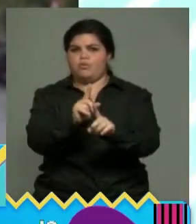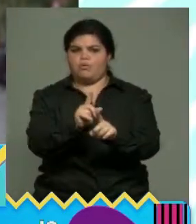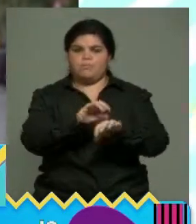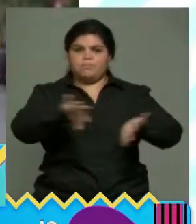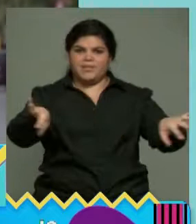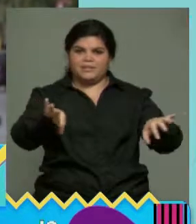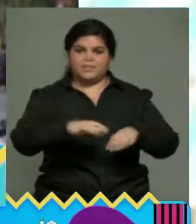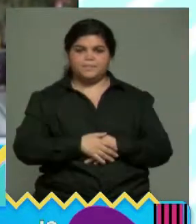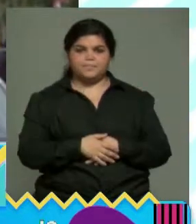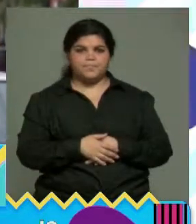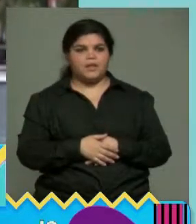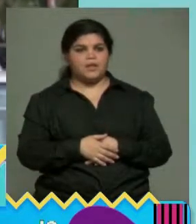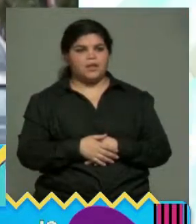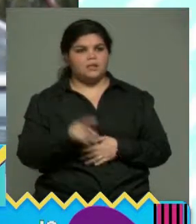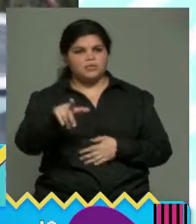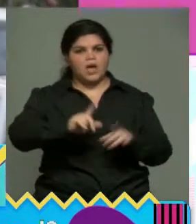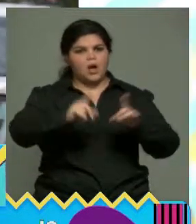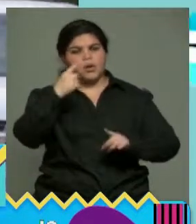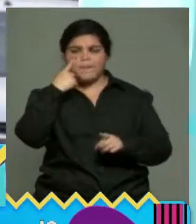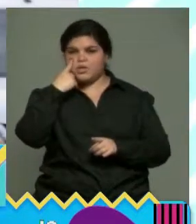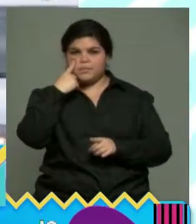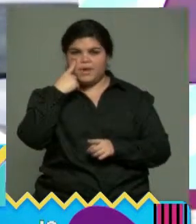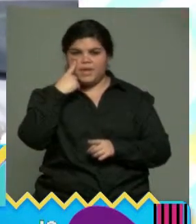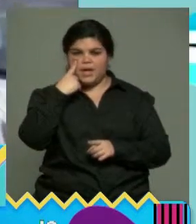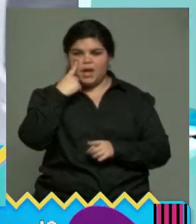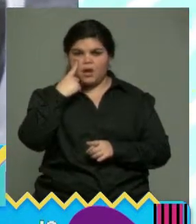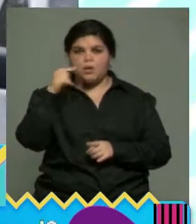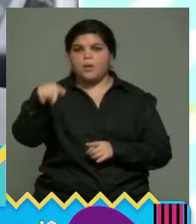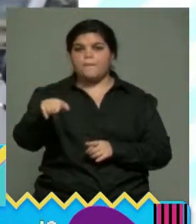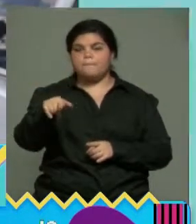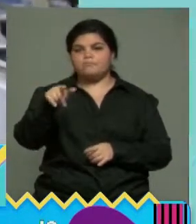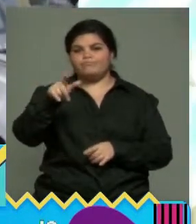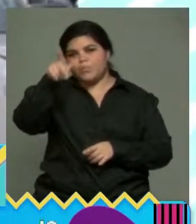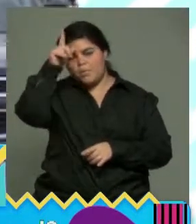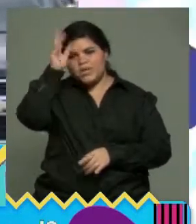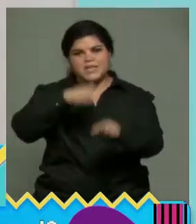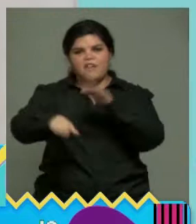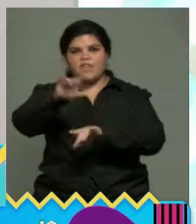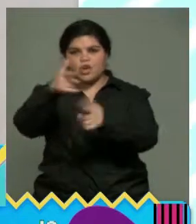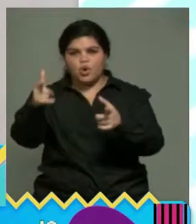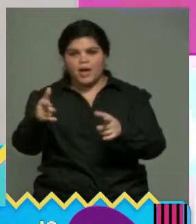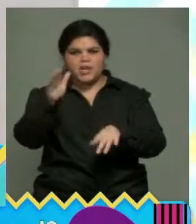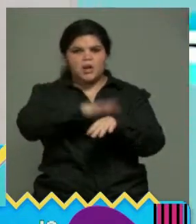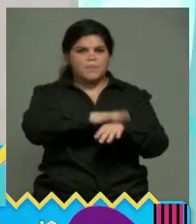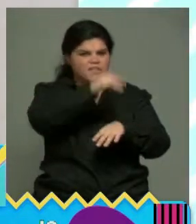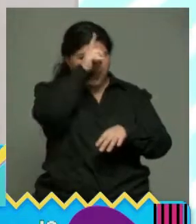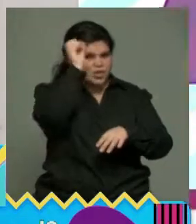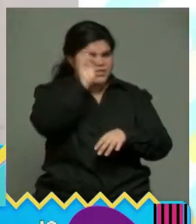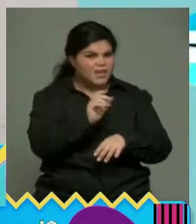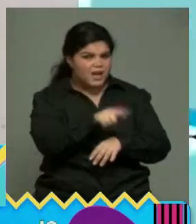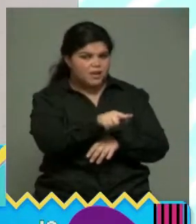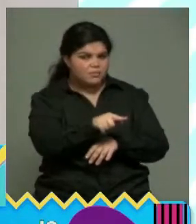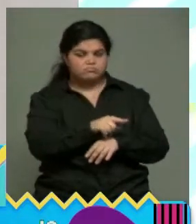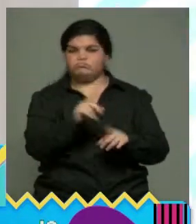algunos casos de los municipios que no tienen policía vial, ¿le cabe la responsabilidad a los policías? No, en este momento, como decía Jorge, en